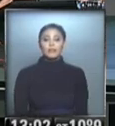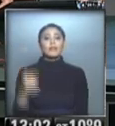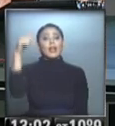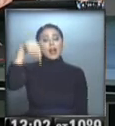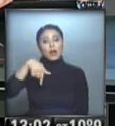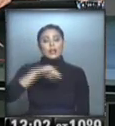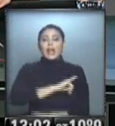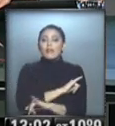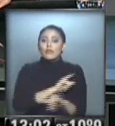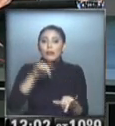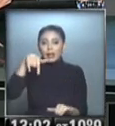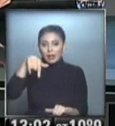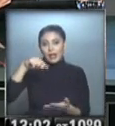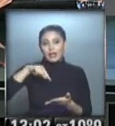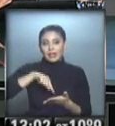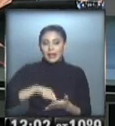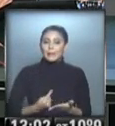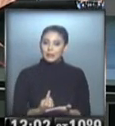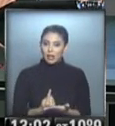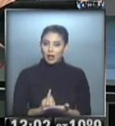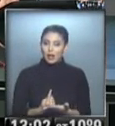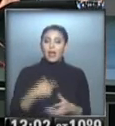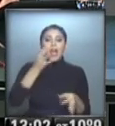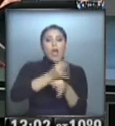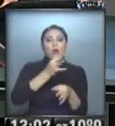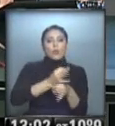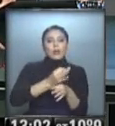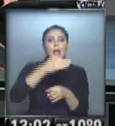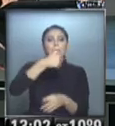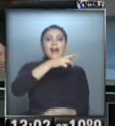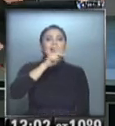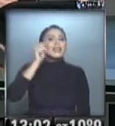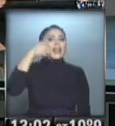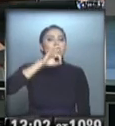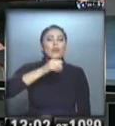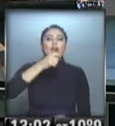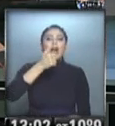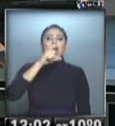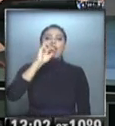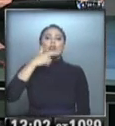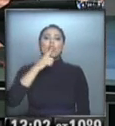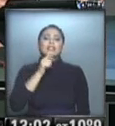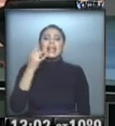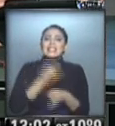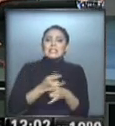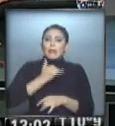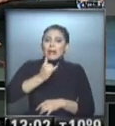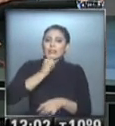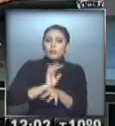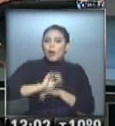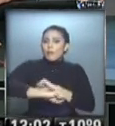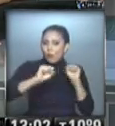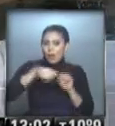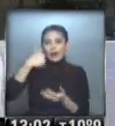Nos quedamos ahora con la información aquí en la ciudad de Buenos Aires, en el Colegio Mariano Acosta. Hay todo el tiempo amenazas de bomba. Claro que sí, Silvia Fernández está en vivo